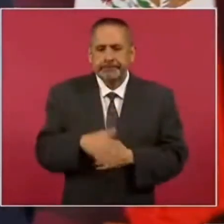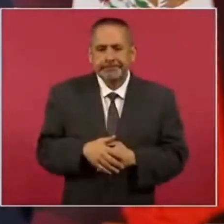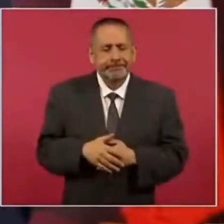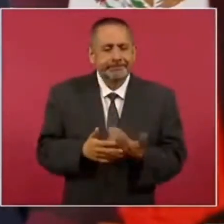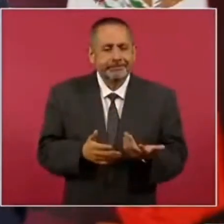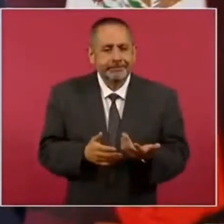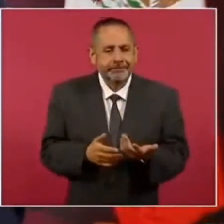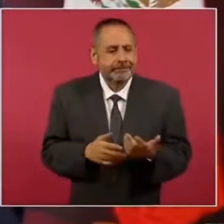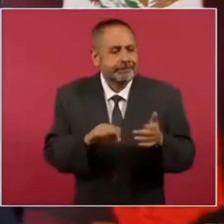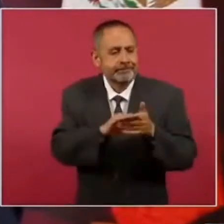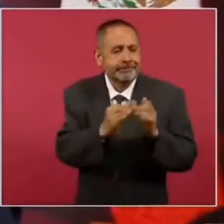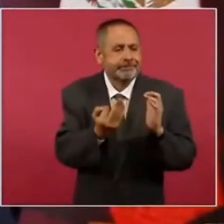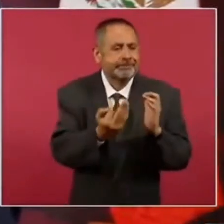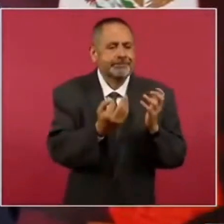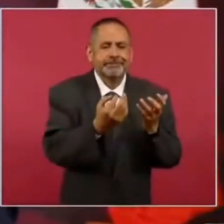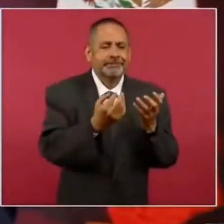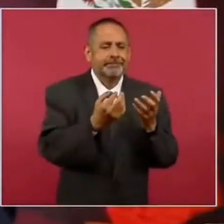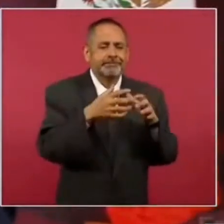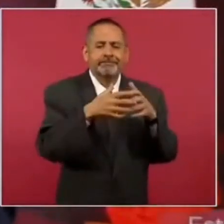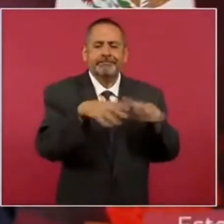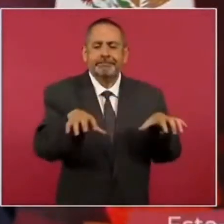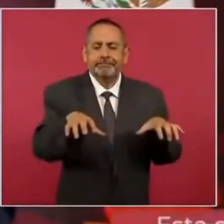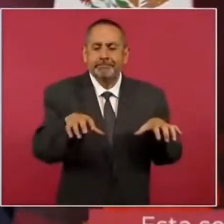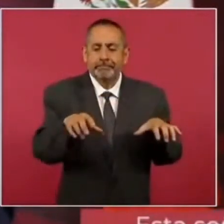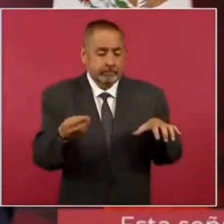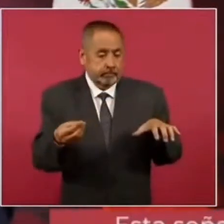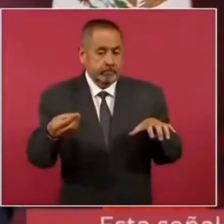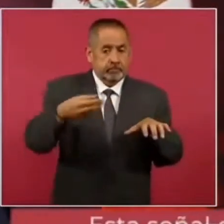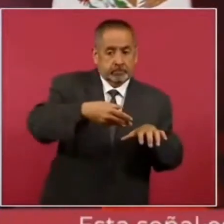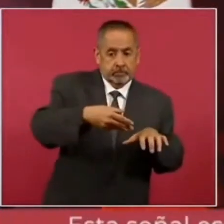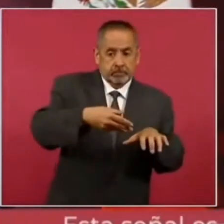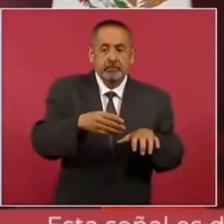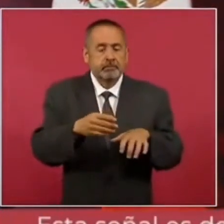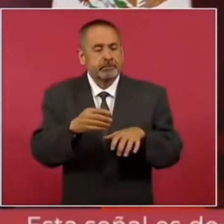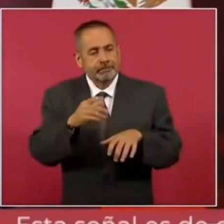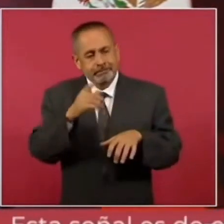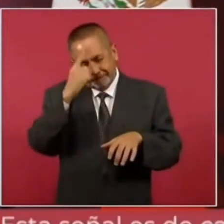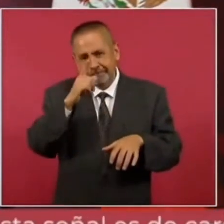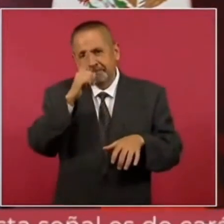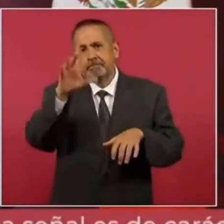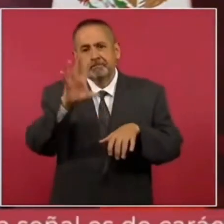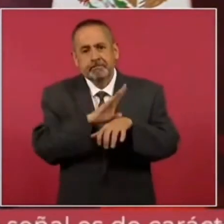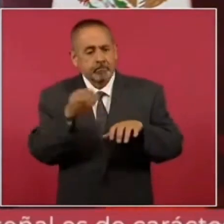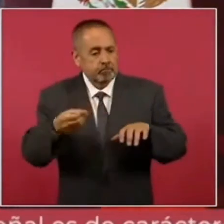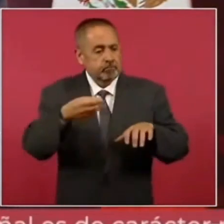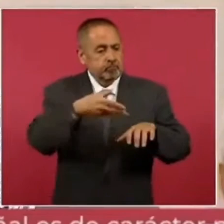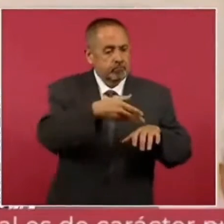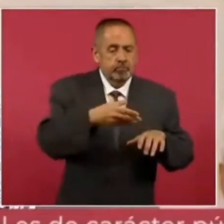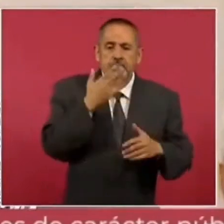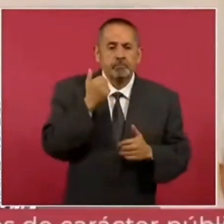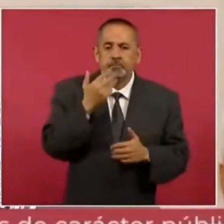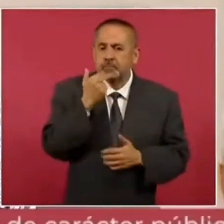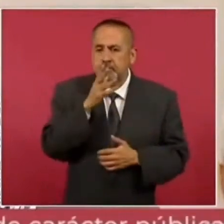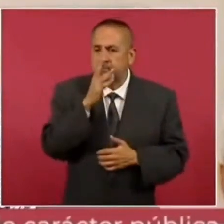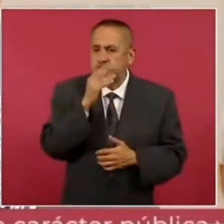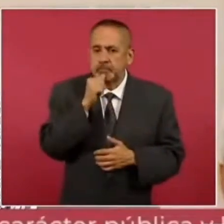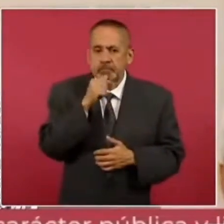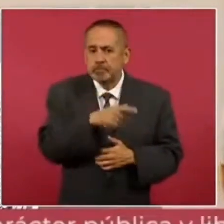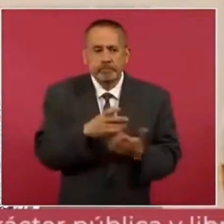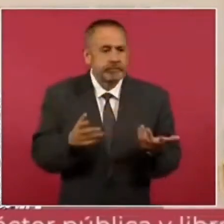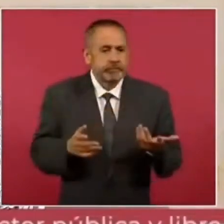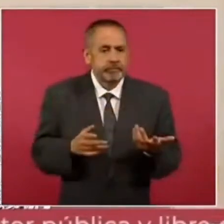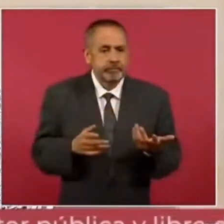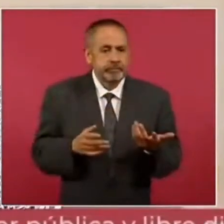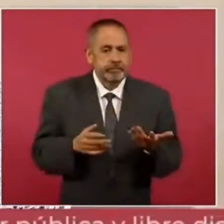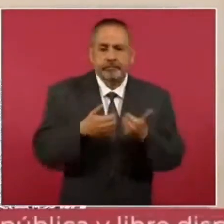transmitir o no pueden conducir esa energía al estado afectado porque